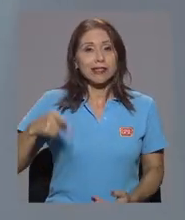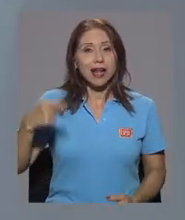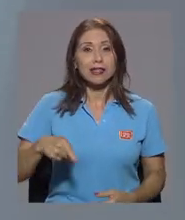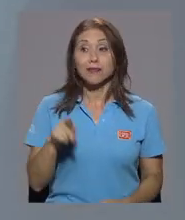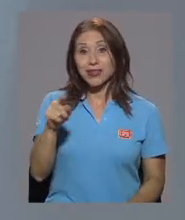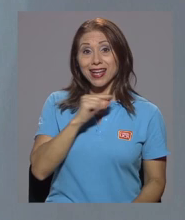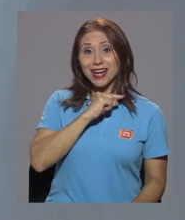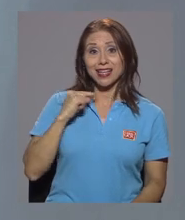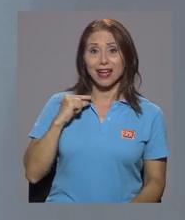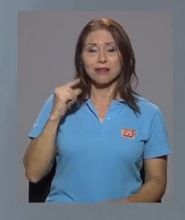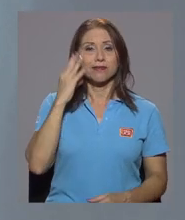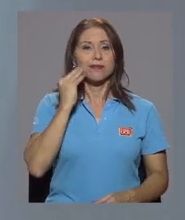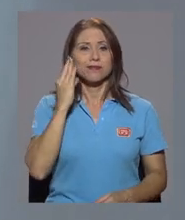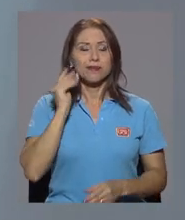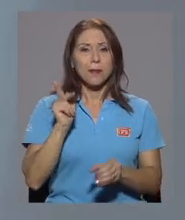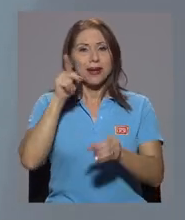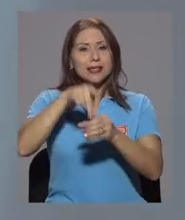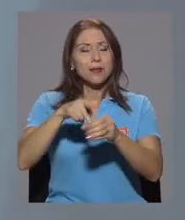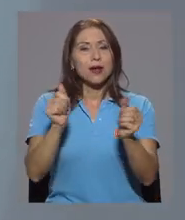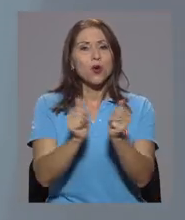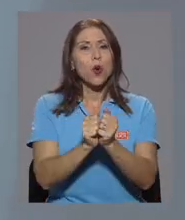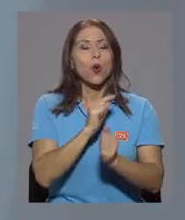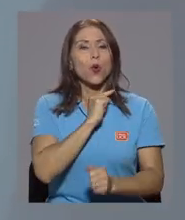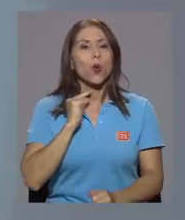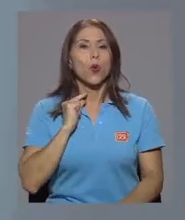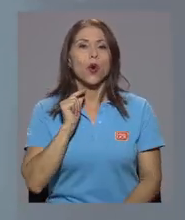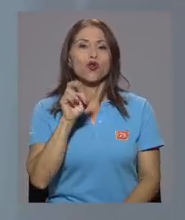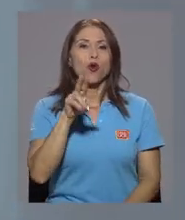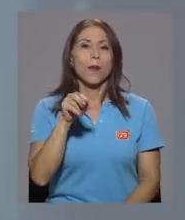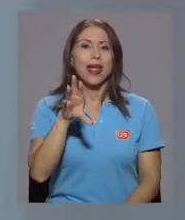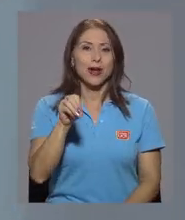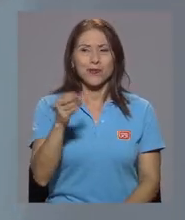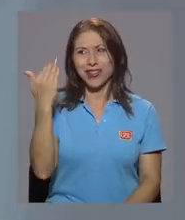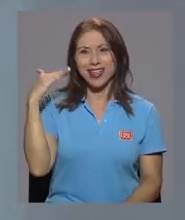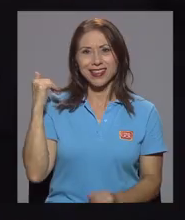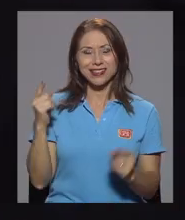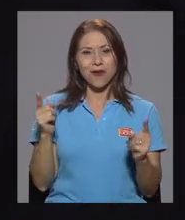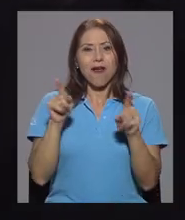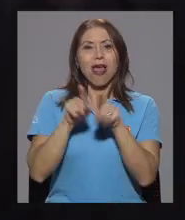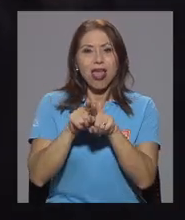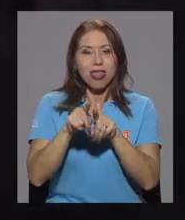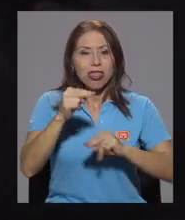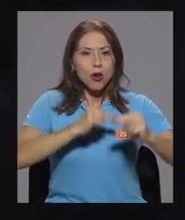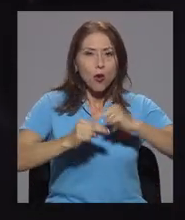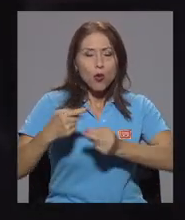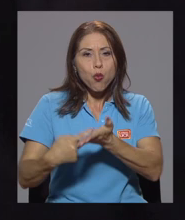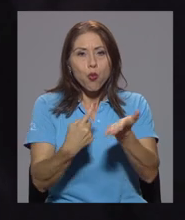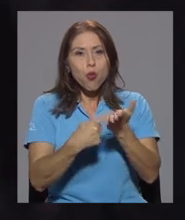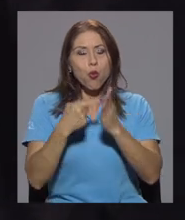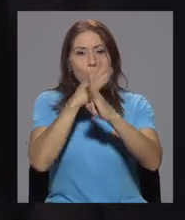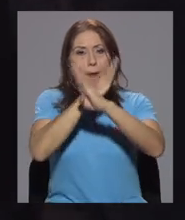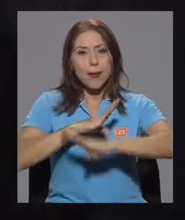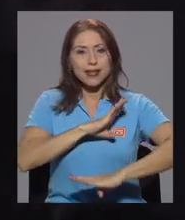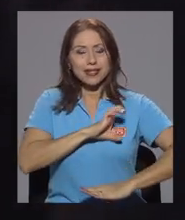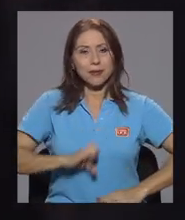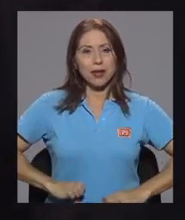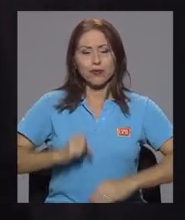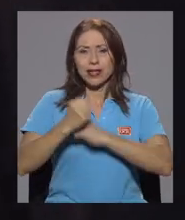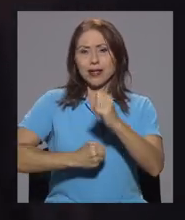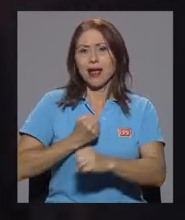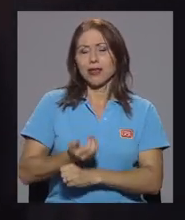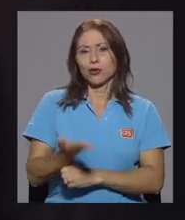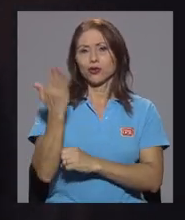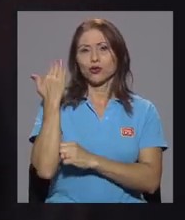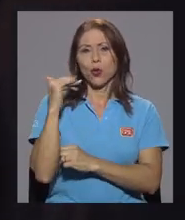la experiencia de participar como un señor oscar arnulfo romero en las negociaciones de paz en el salvador durante los años 80